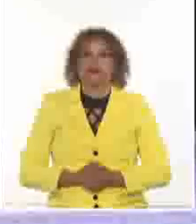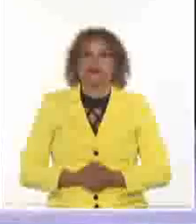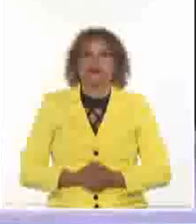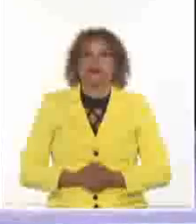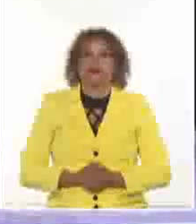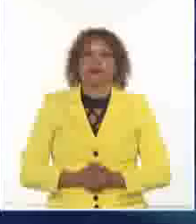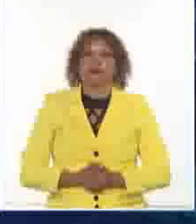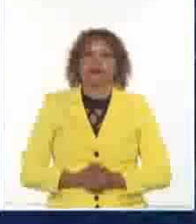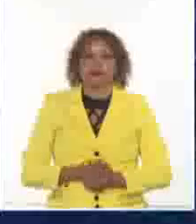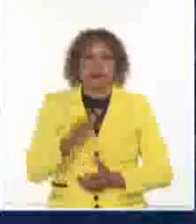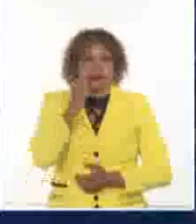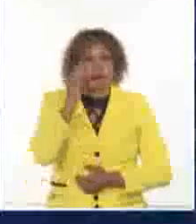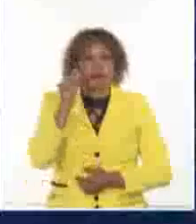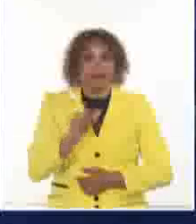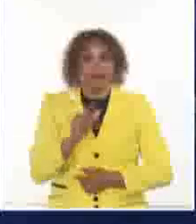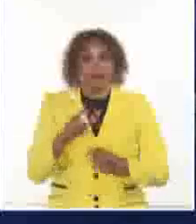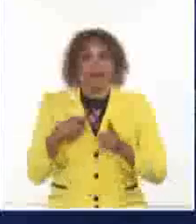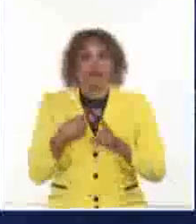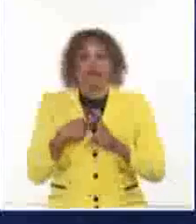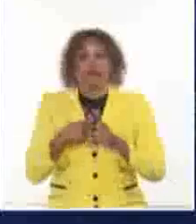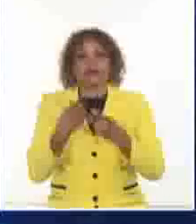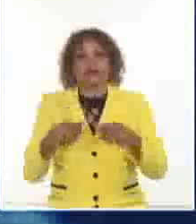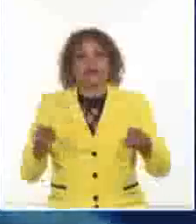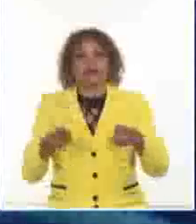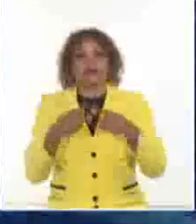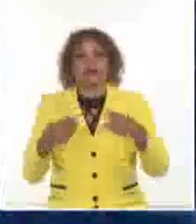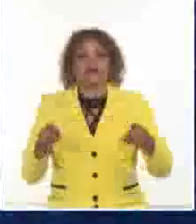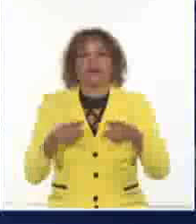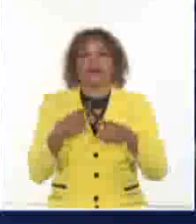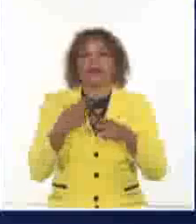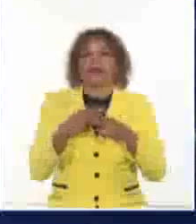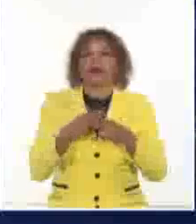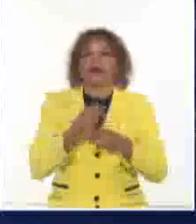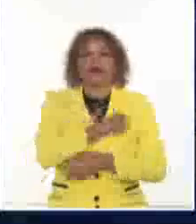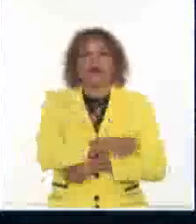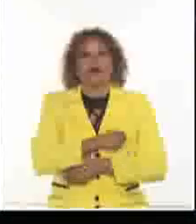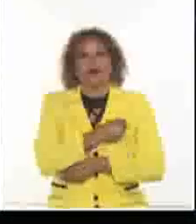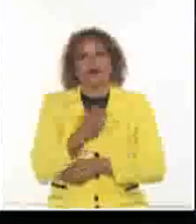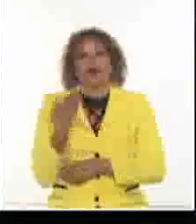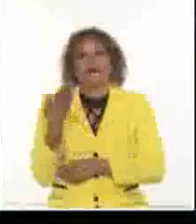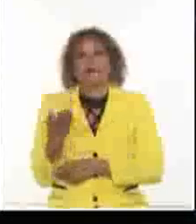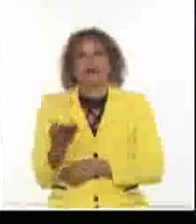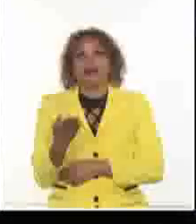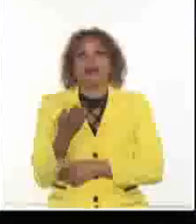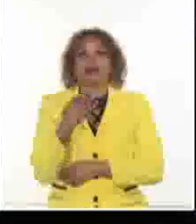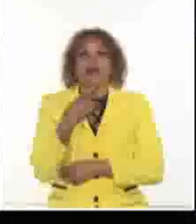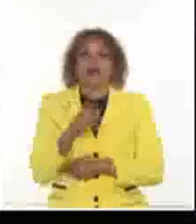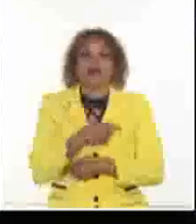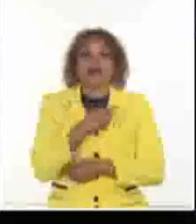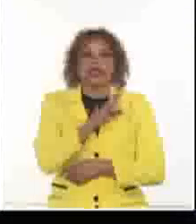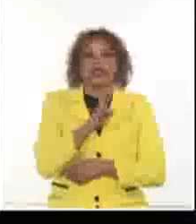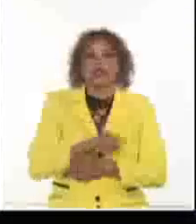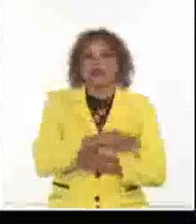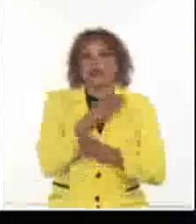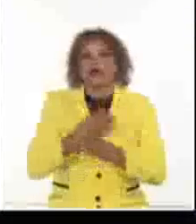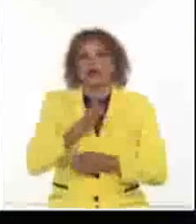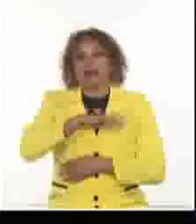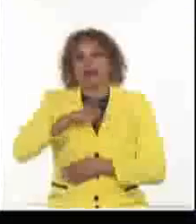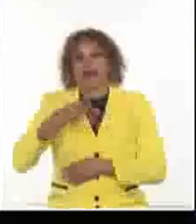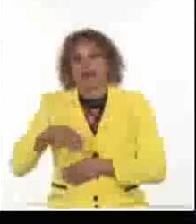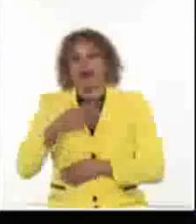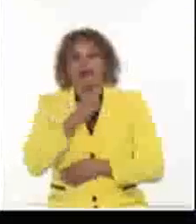Clarissa sumó su arte a todos los que en nombre del amor claman desde el río hasta el mar, Palestina